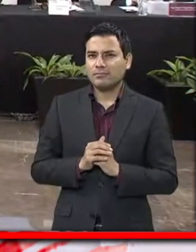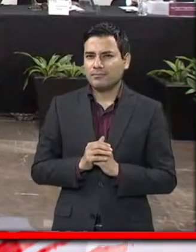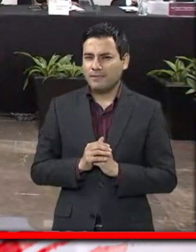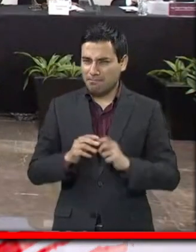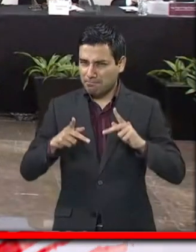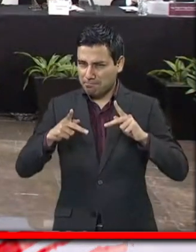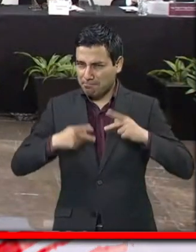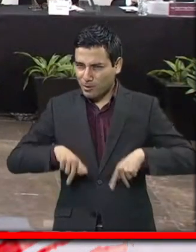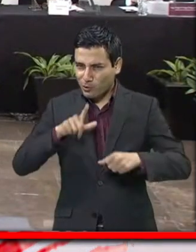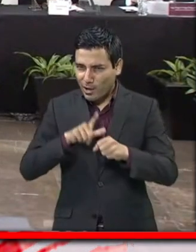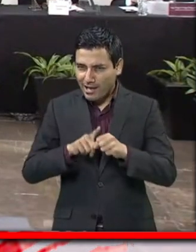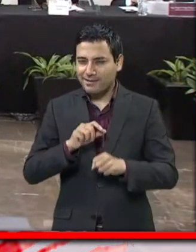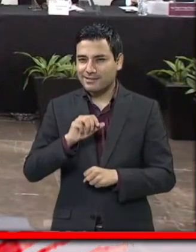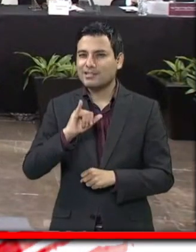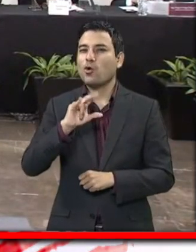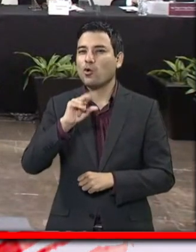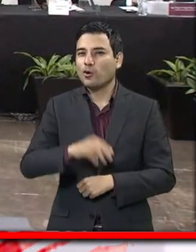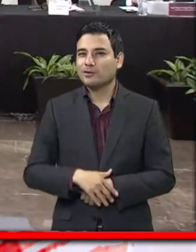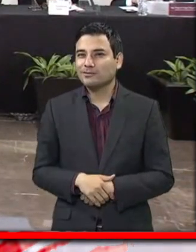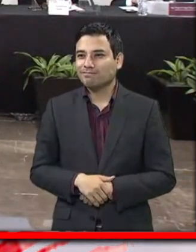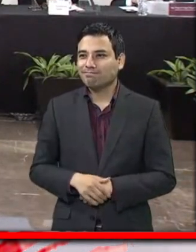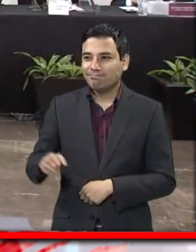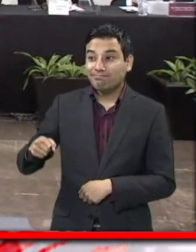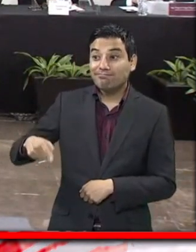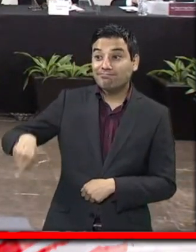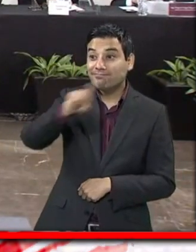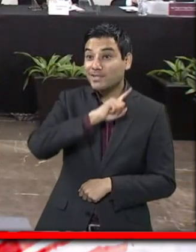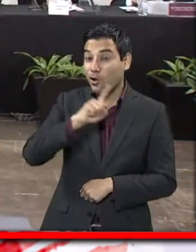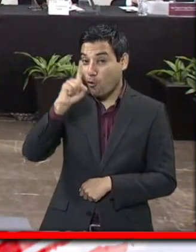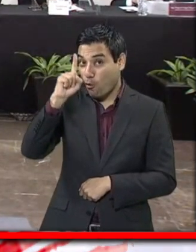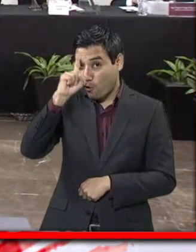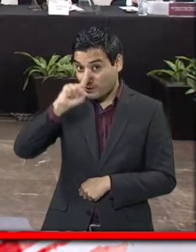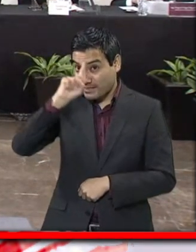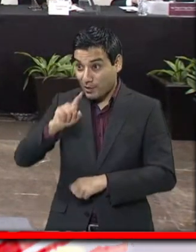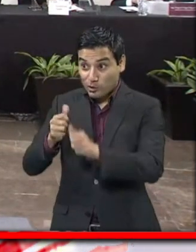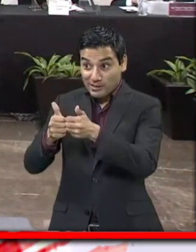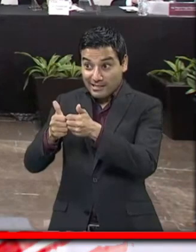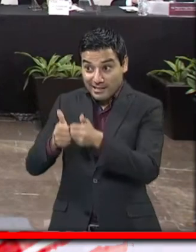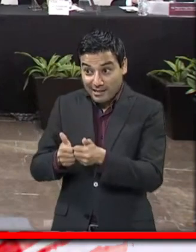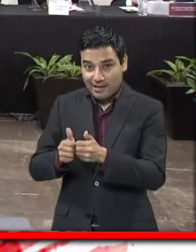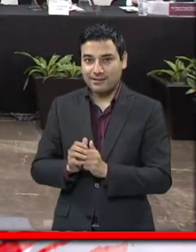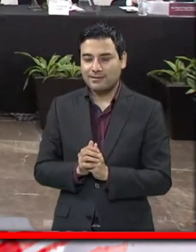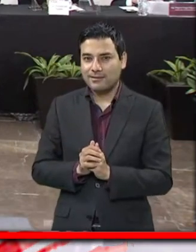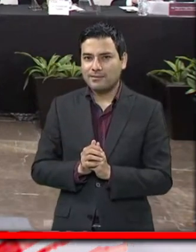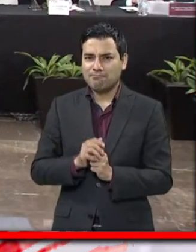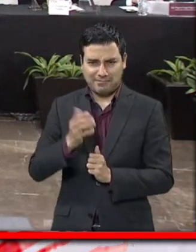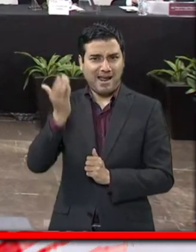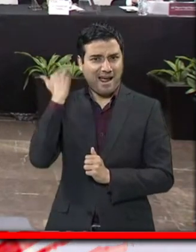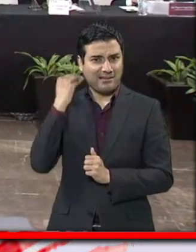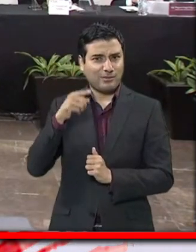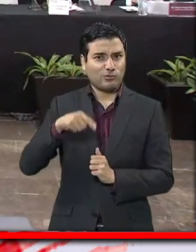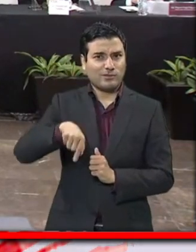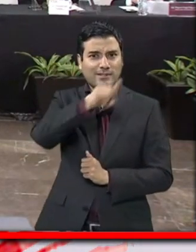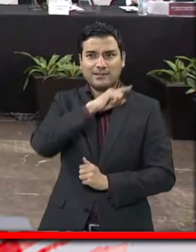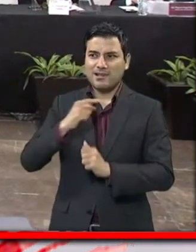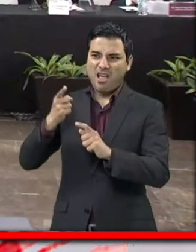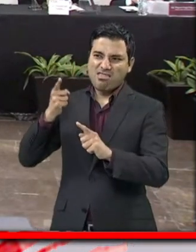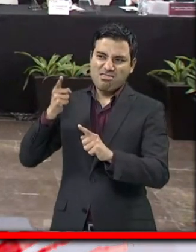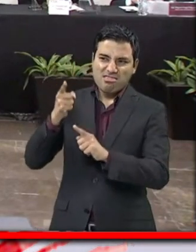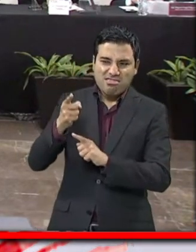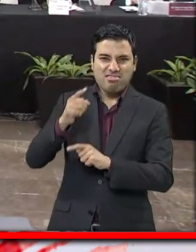qué les diría las consejerías que se quedan que también se vieron Eh pues agravadas ofendidas incluso